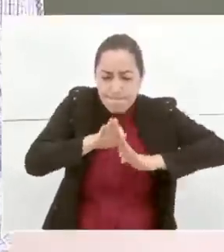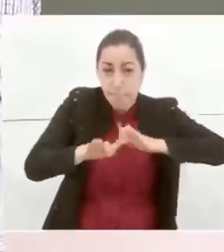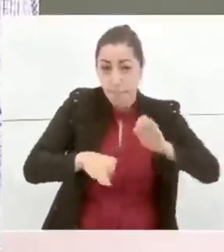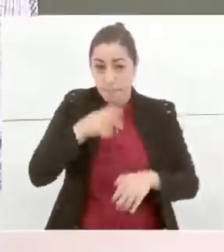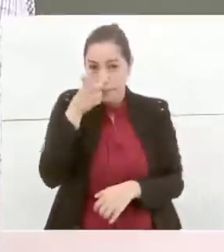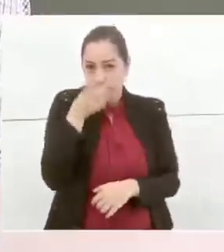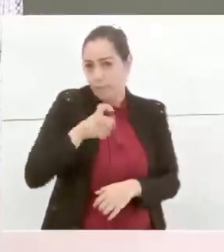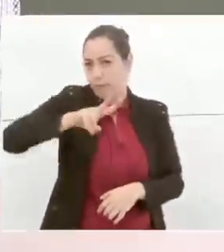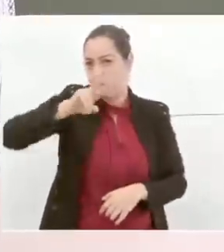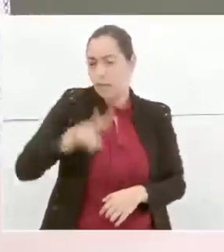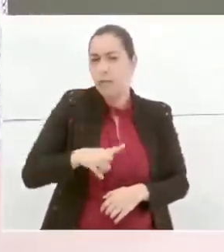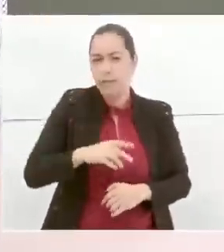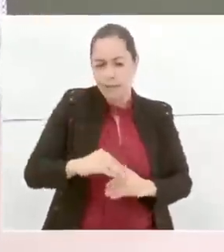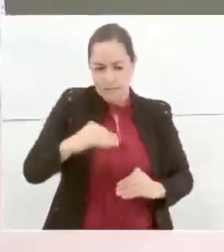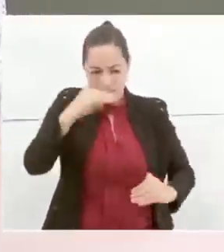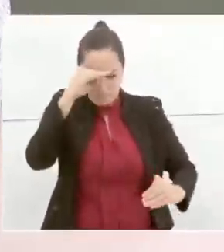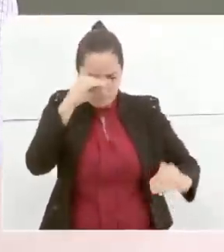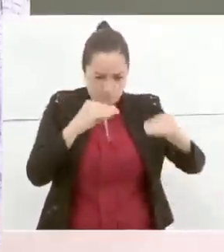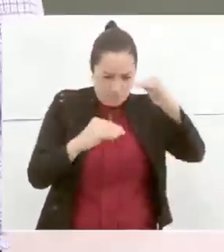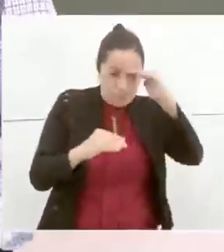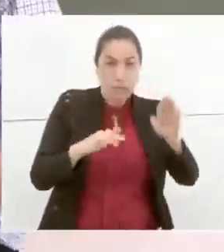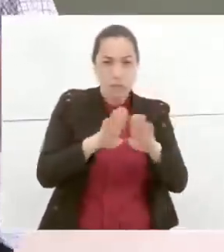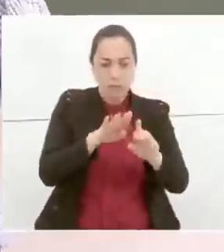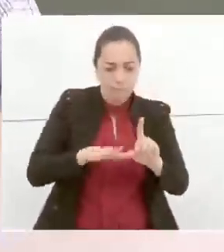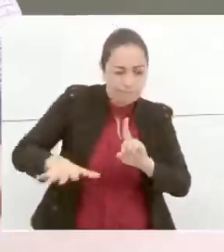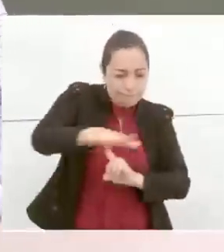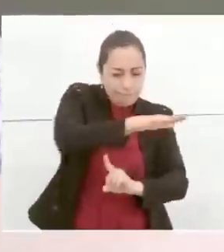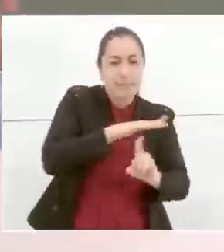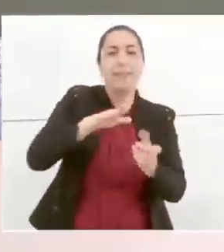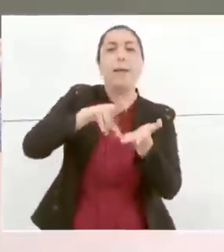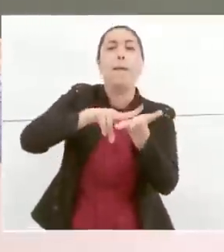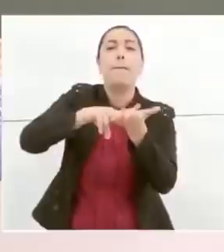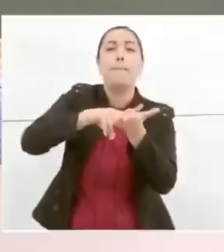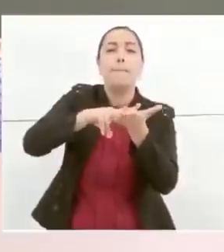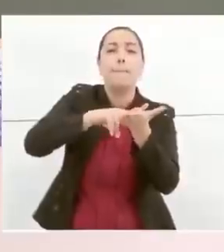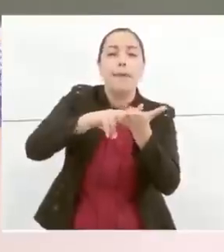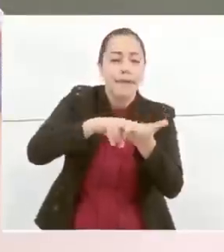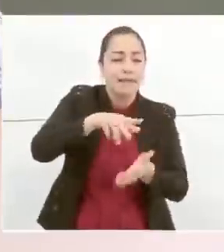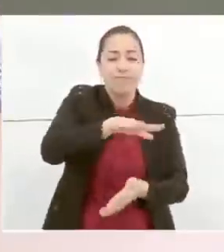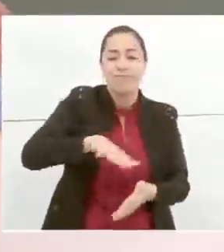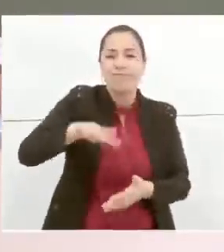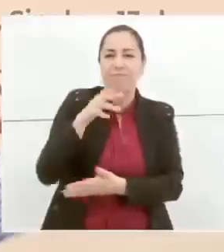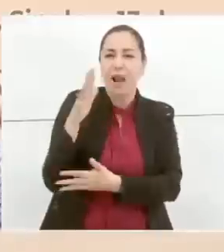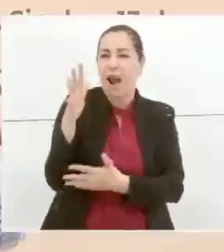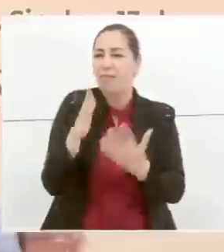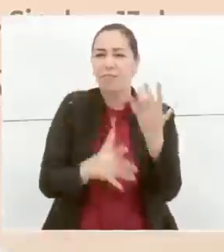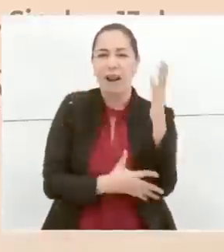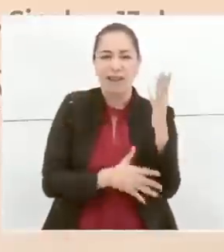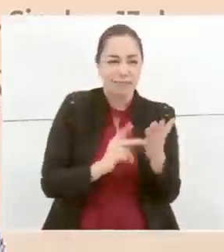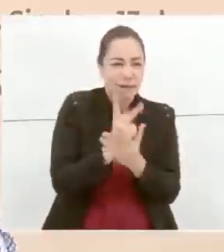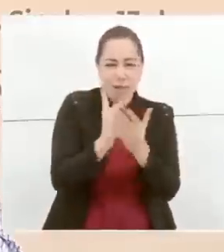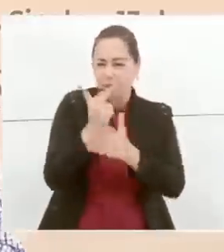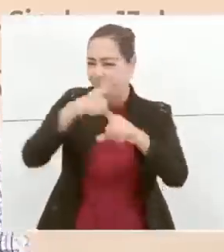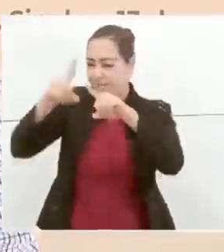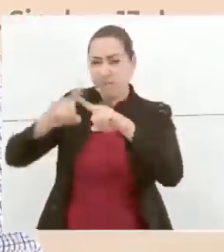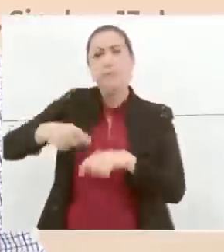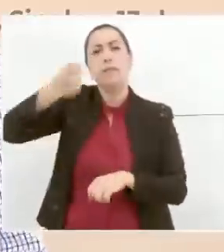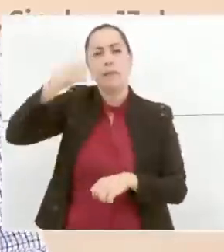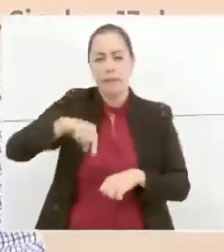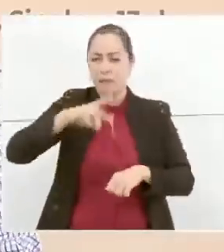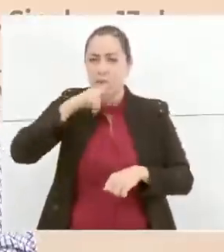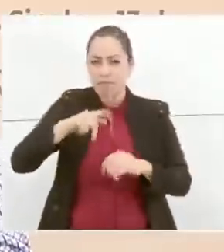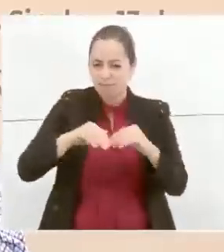es pensar en lo verde, en lo ecológico, en el futuro, en que haya un crecimiento económico equilibrado